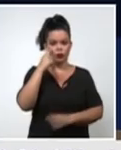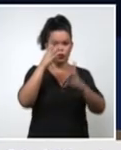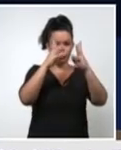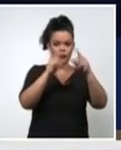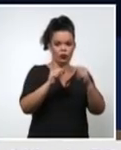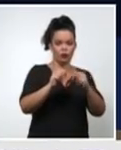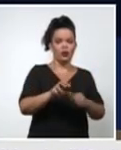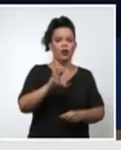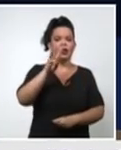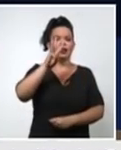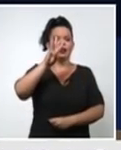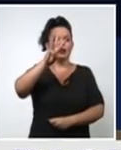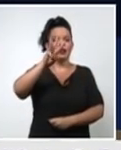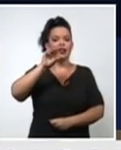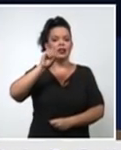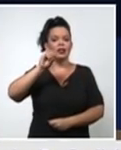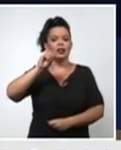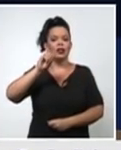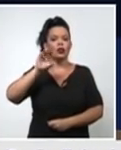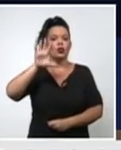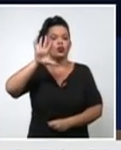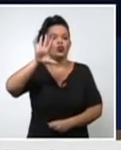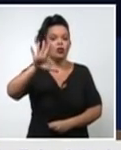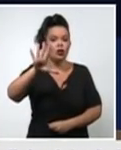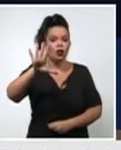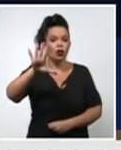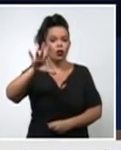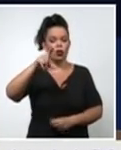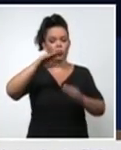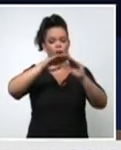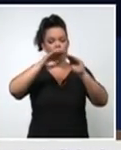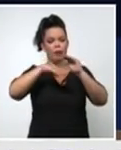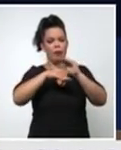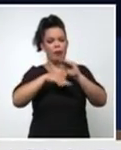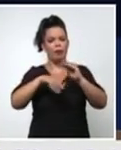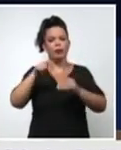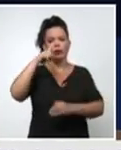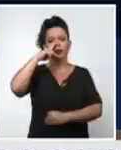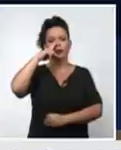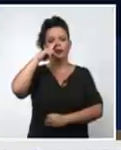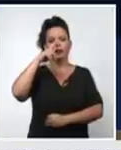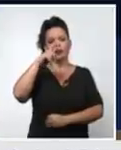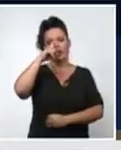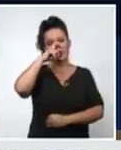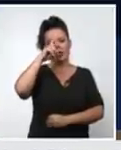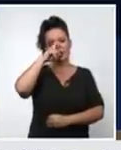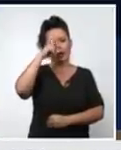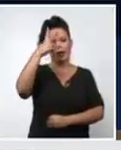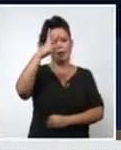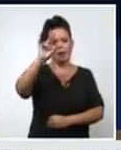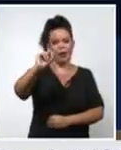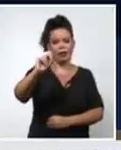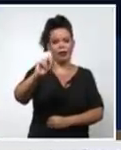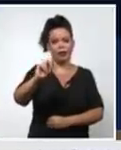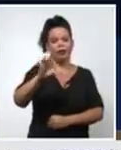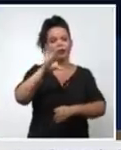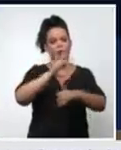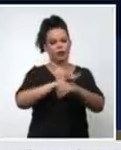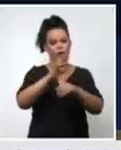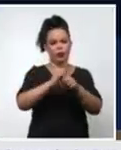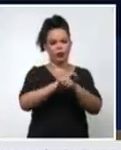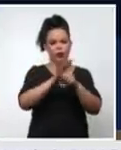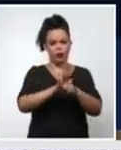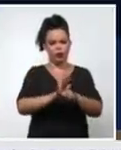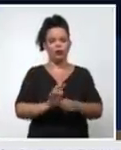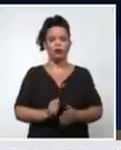305 jóvenes, niños, menores de 20 años con la COVID-19, de los